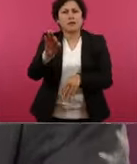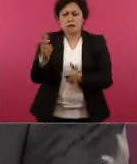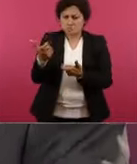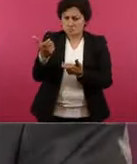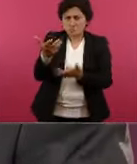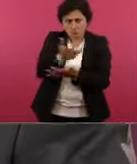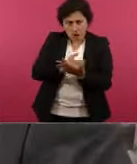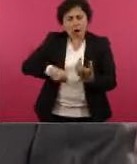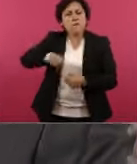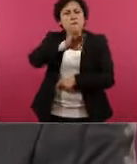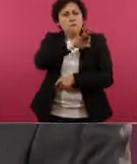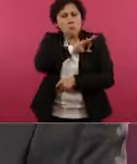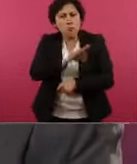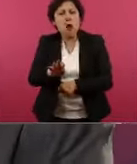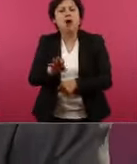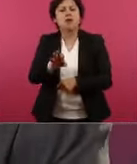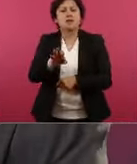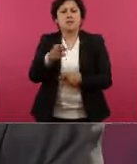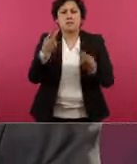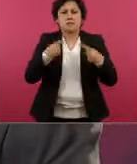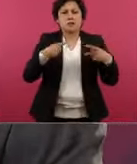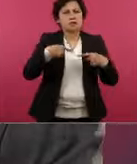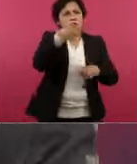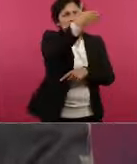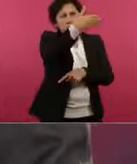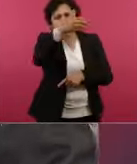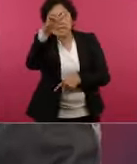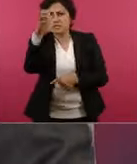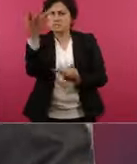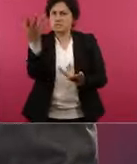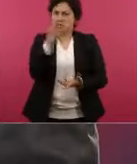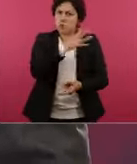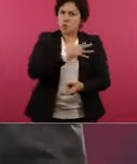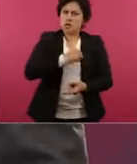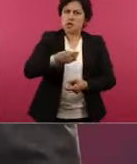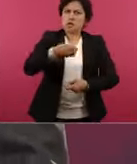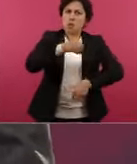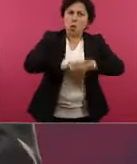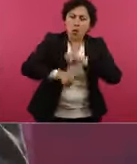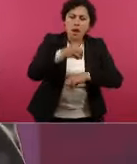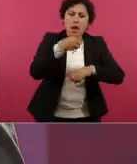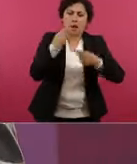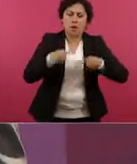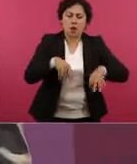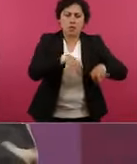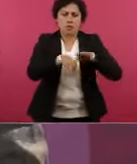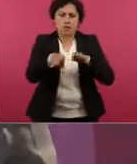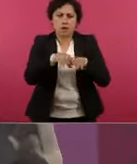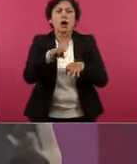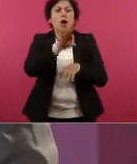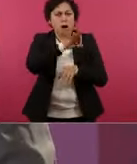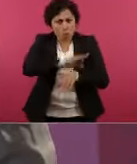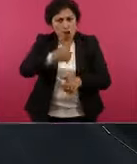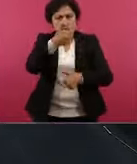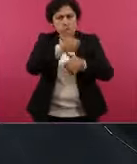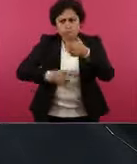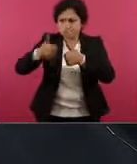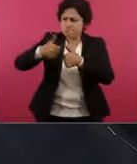del campesino, del obrero, del comerciante, del maestro pueda salir adelante. ¿Cómo no?